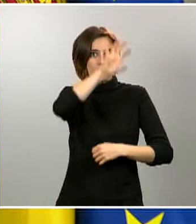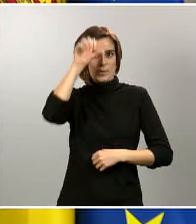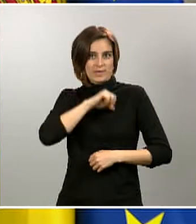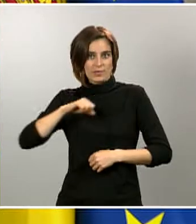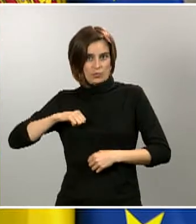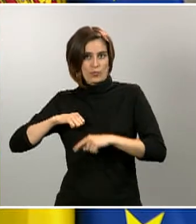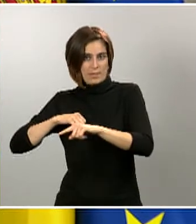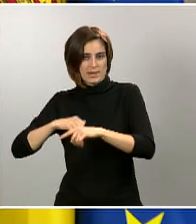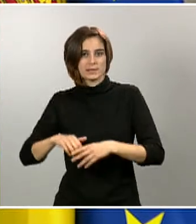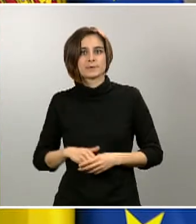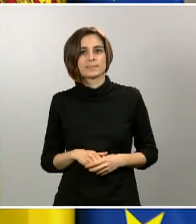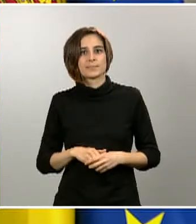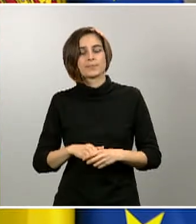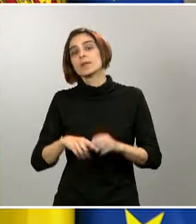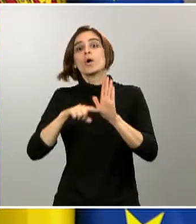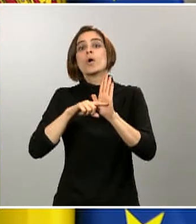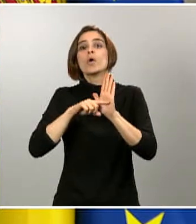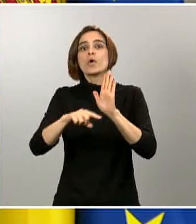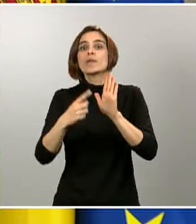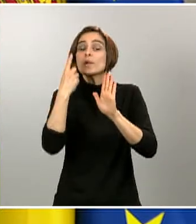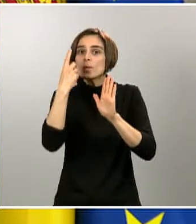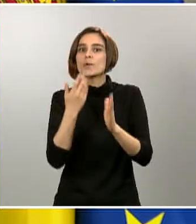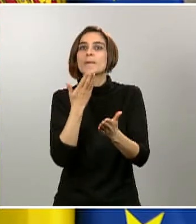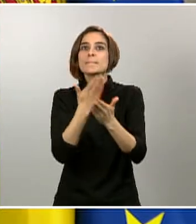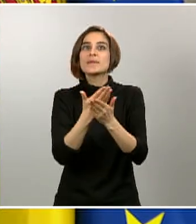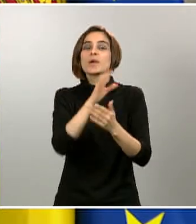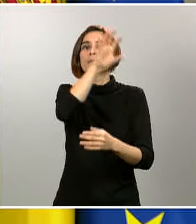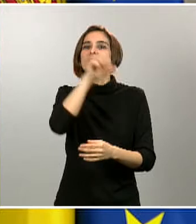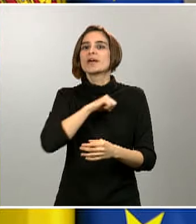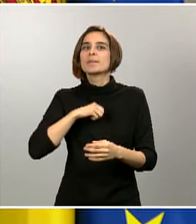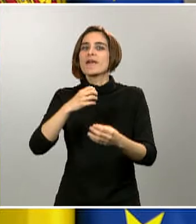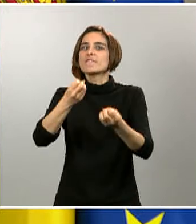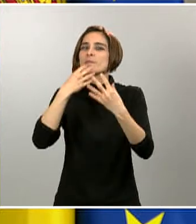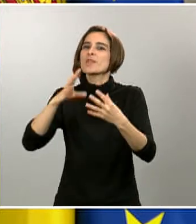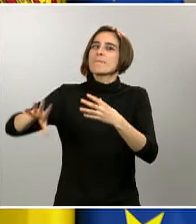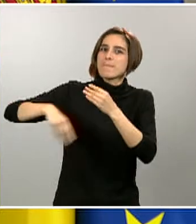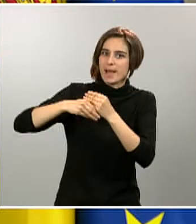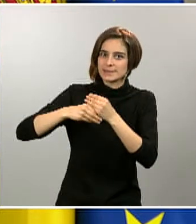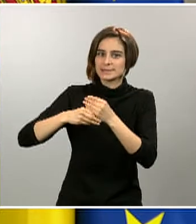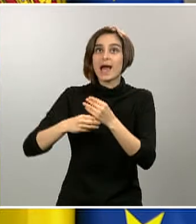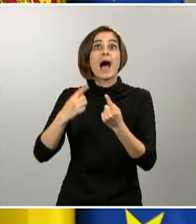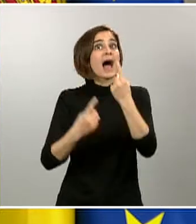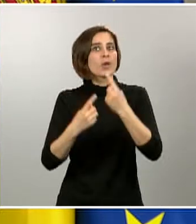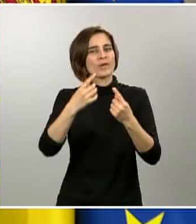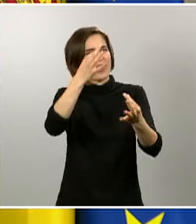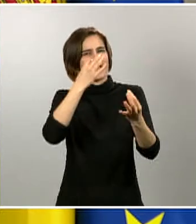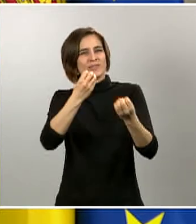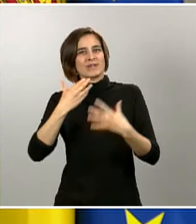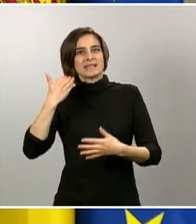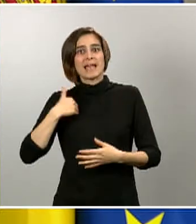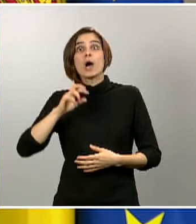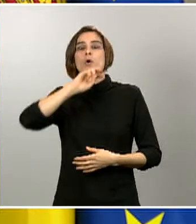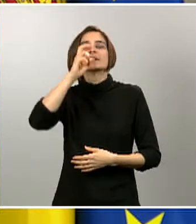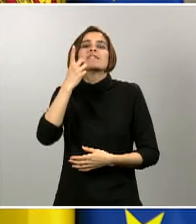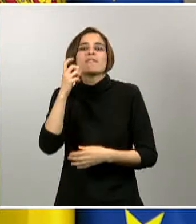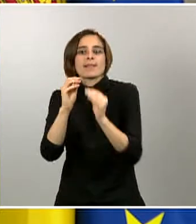órdenes se pedía información adicional a las comunidades autónomas. Algunas de ellas, la mayoría, han confirmado sus datos, otras están en proceso de hacerlo. Hasta que no tengamos la